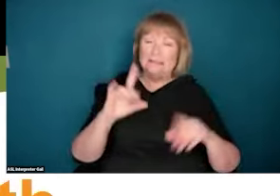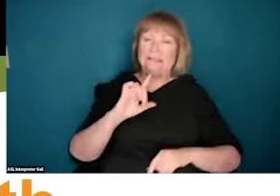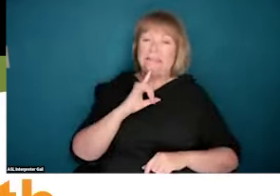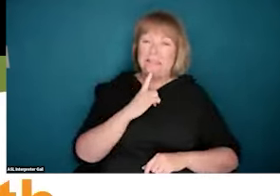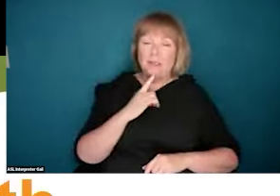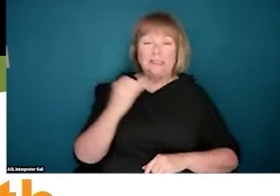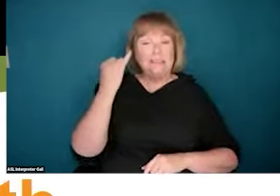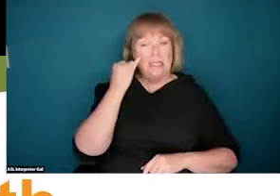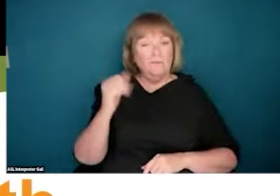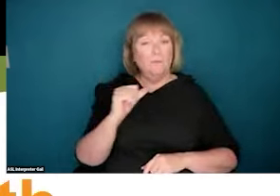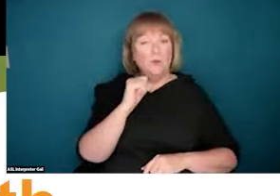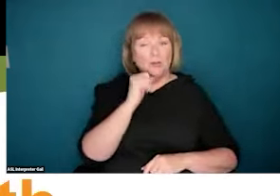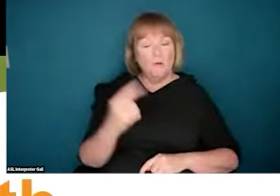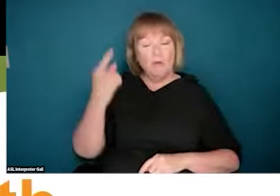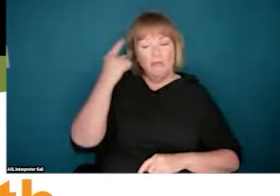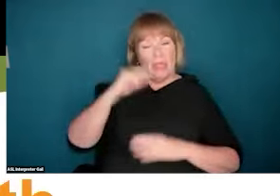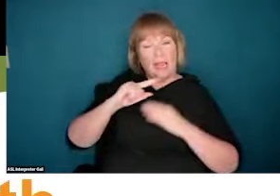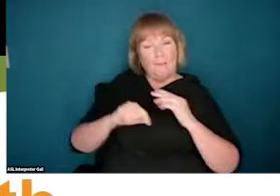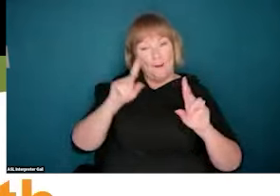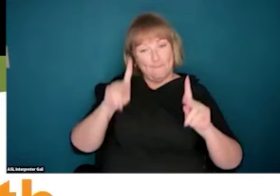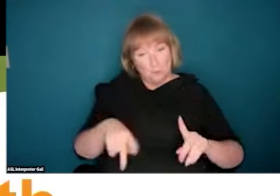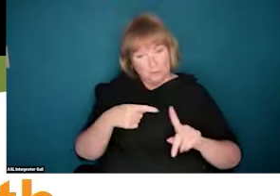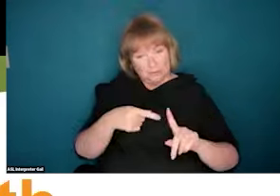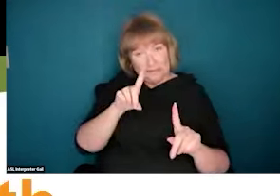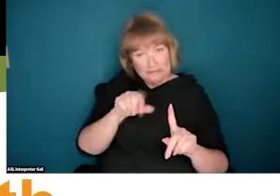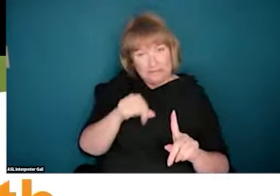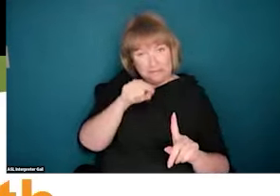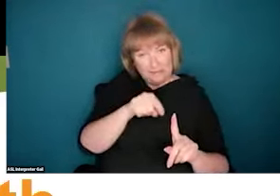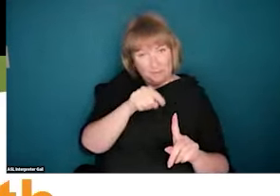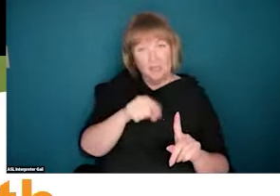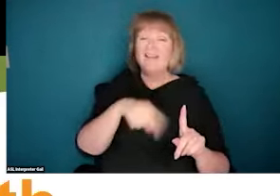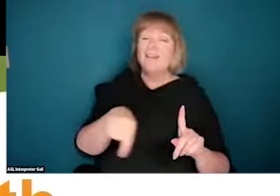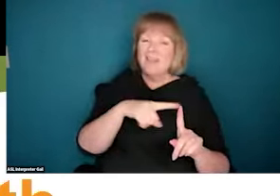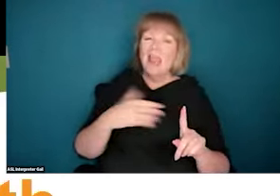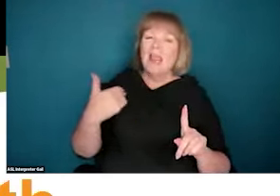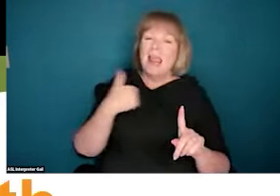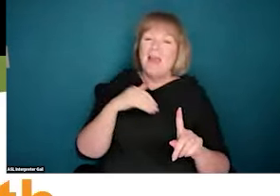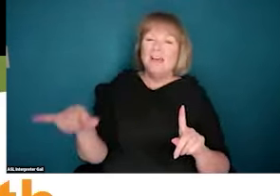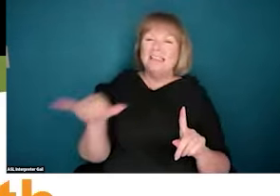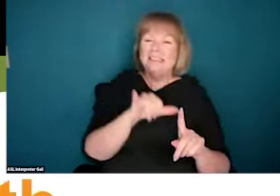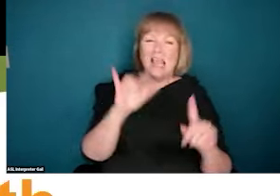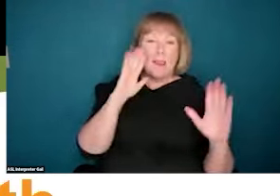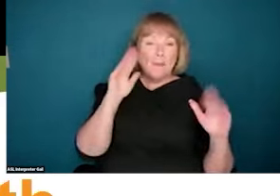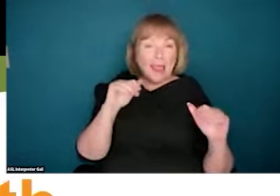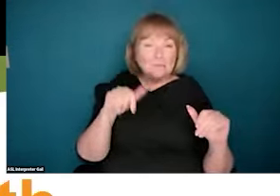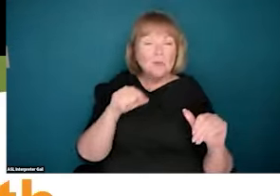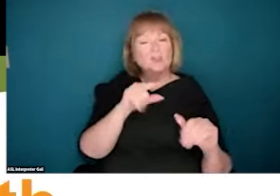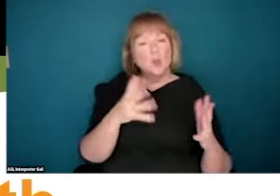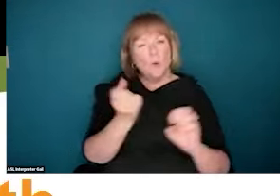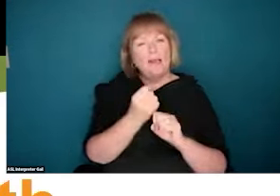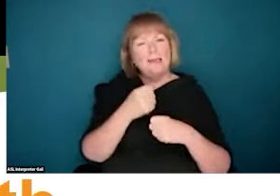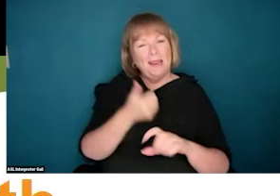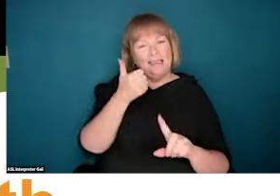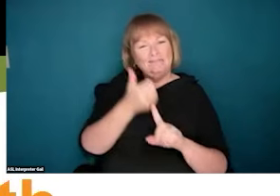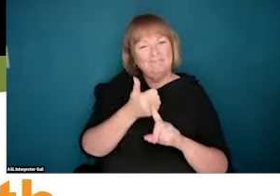Es algo serio cuando nosotros no orientamos nosotros con personas con no